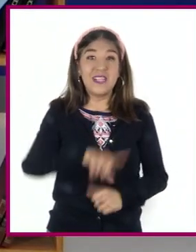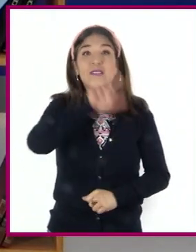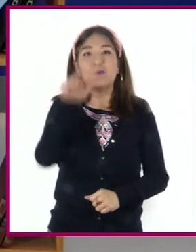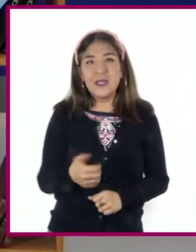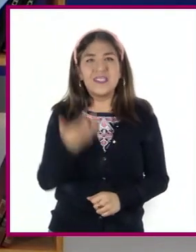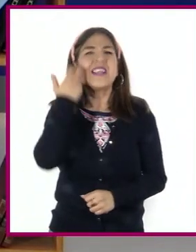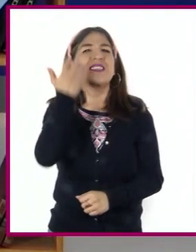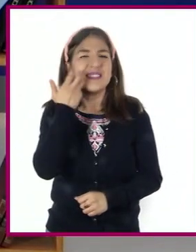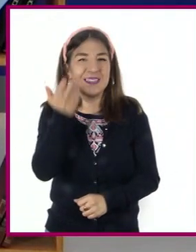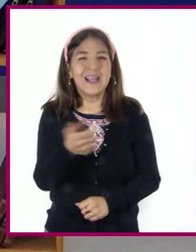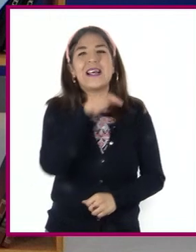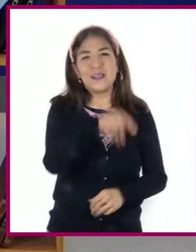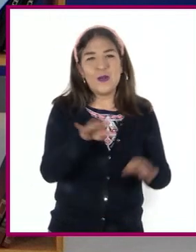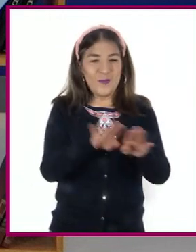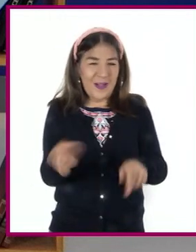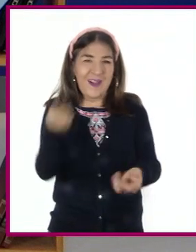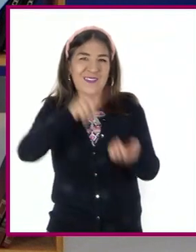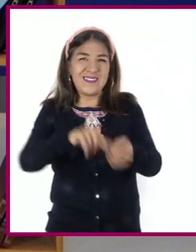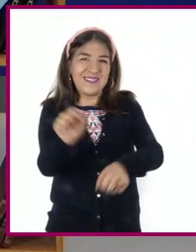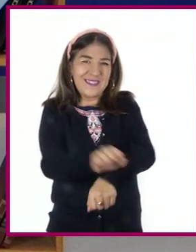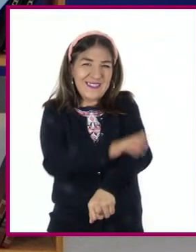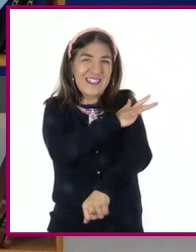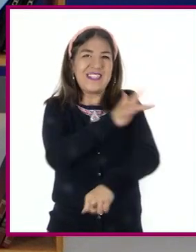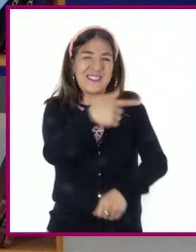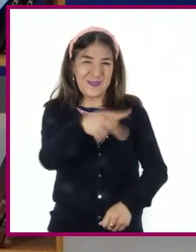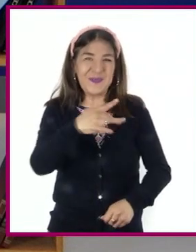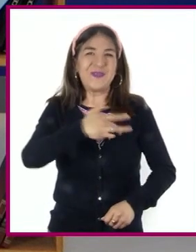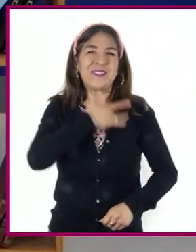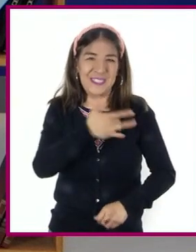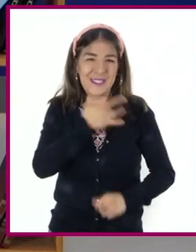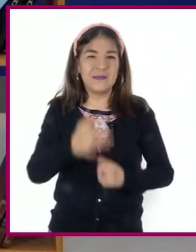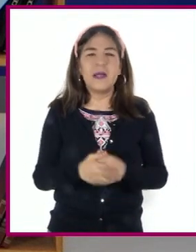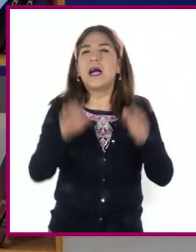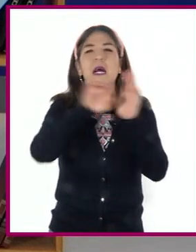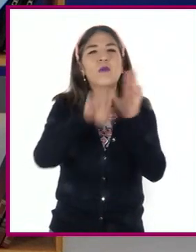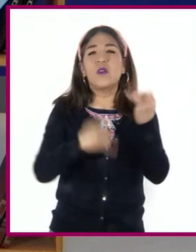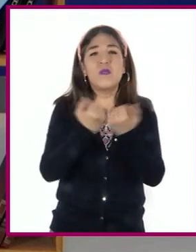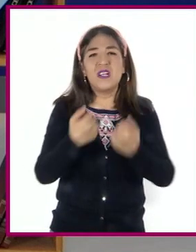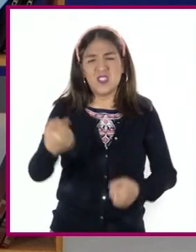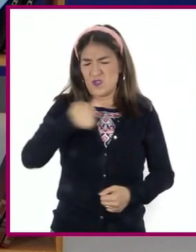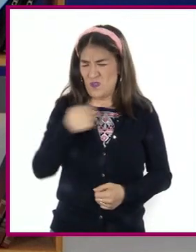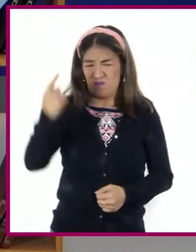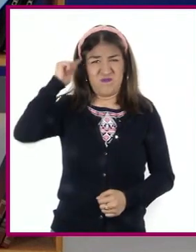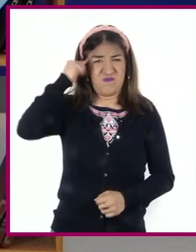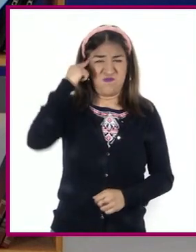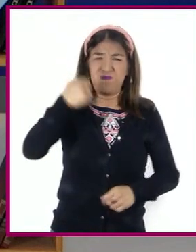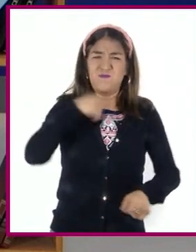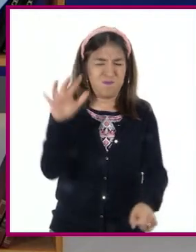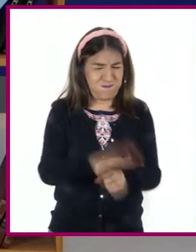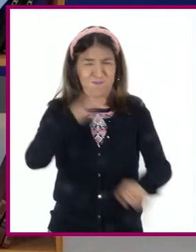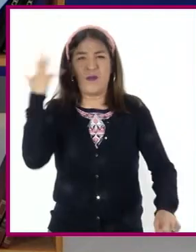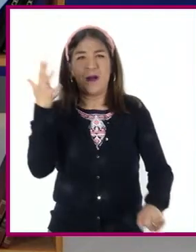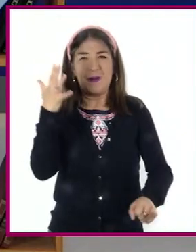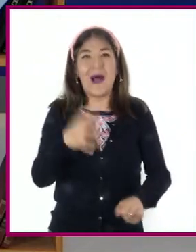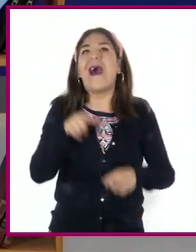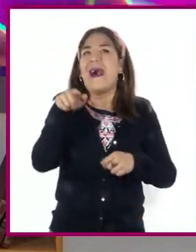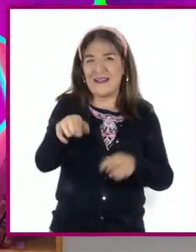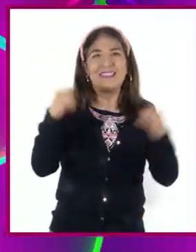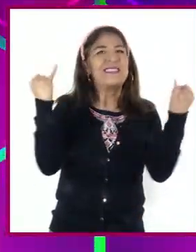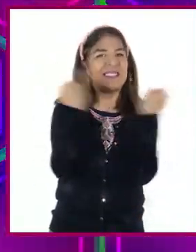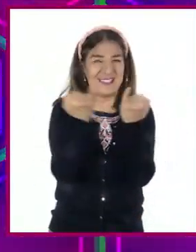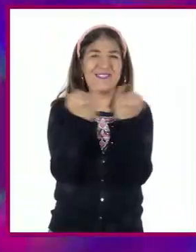acciones imposibles. Las hipérboles en este poema parecen ser más complejas, pero si las